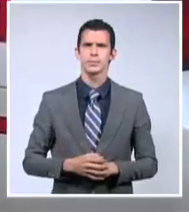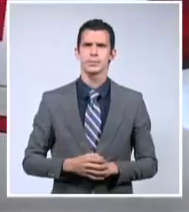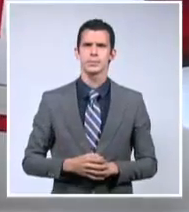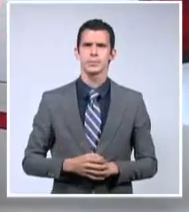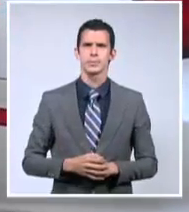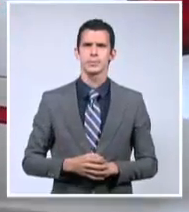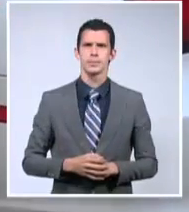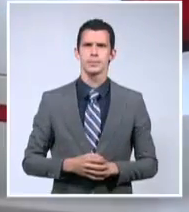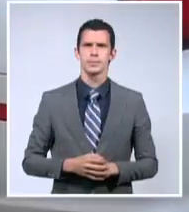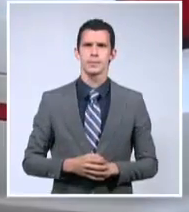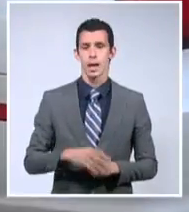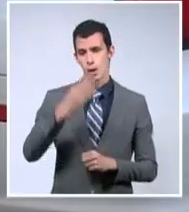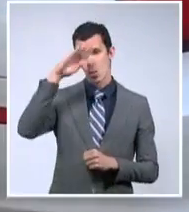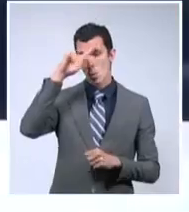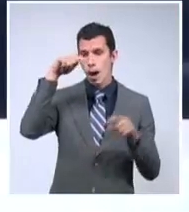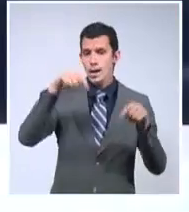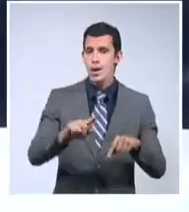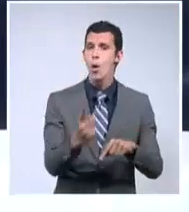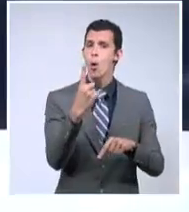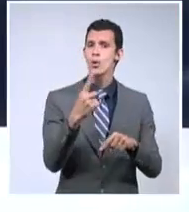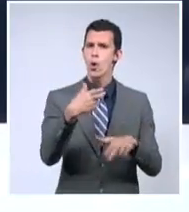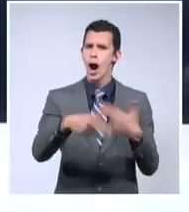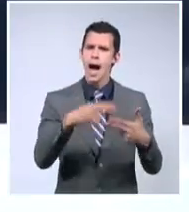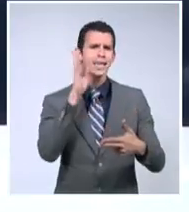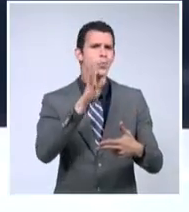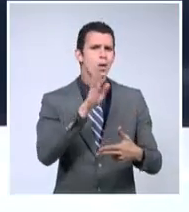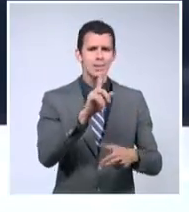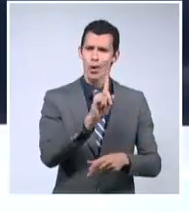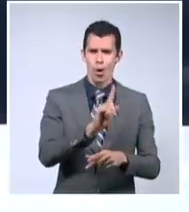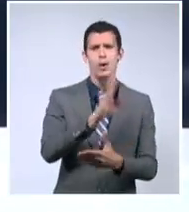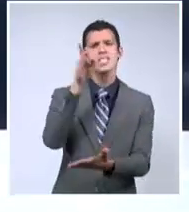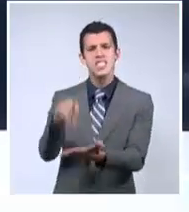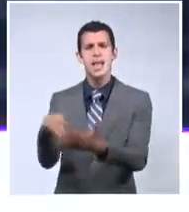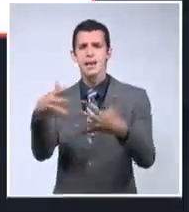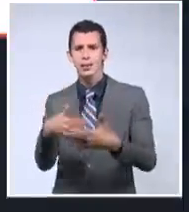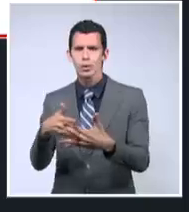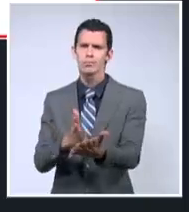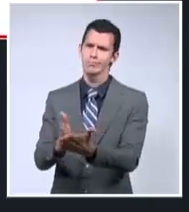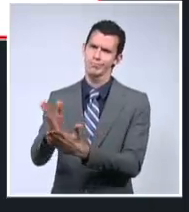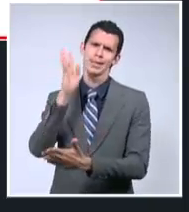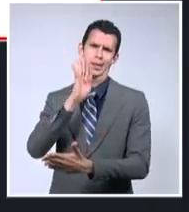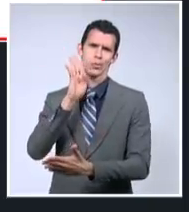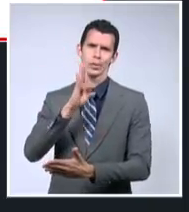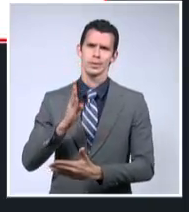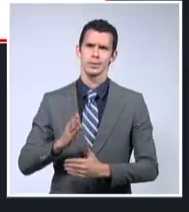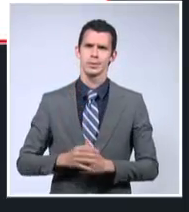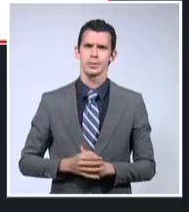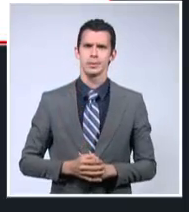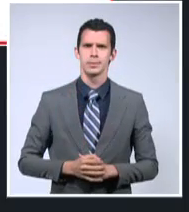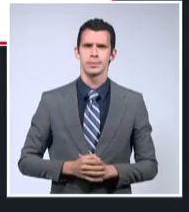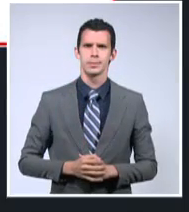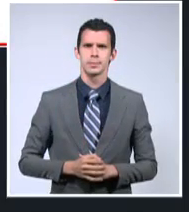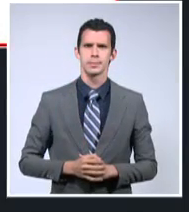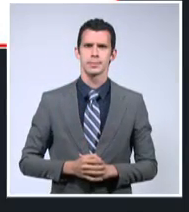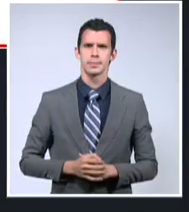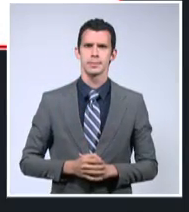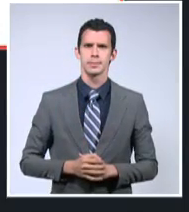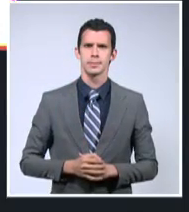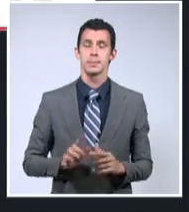los Estados Unidos. Sin embargo, ante los ojos de las autoridades federales de ese país, ambos